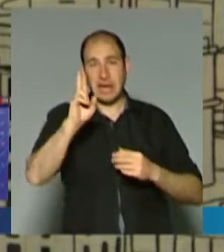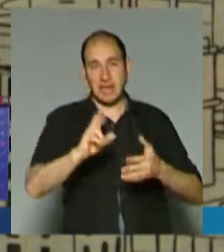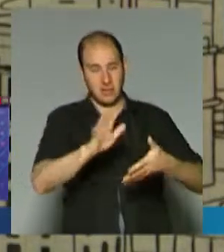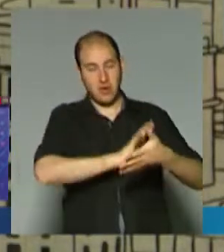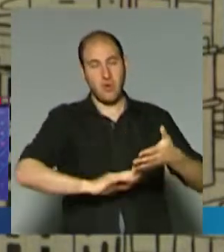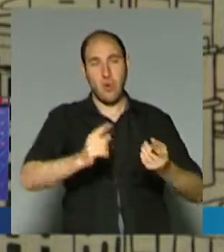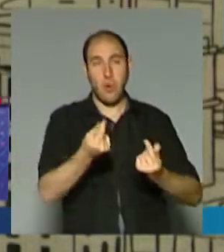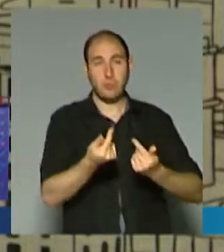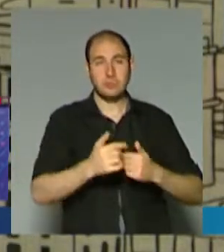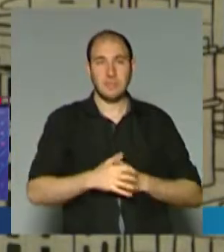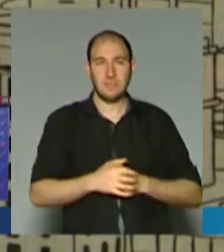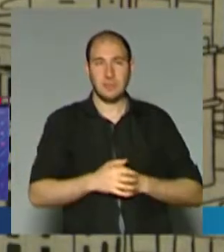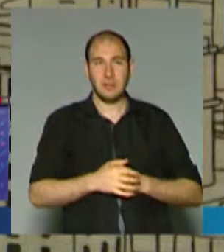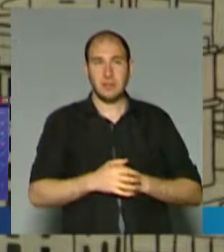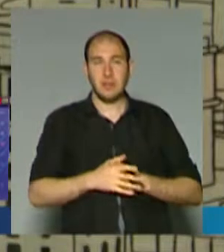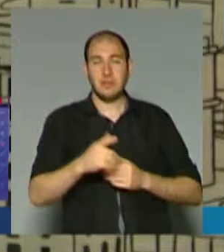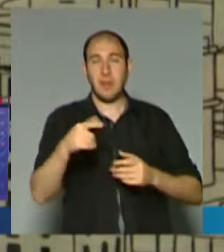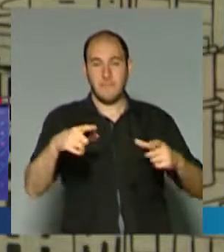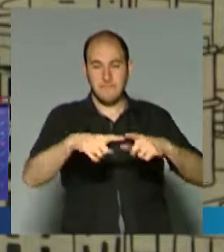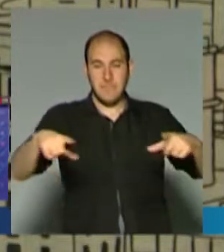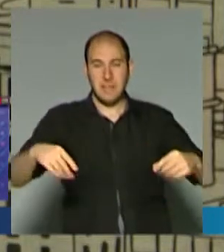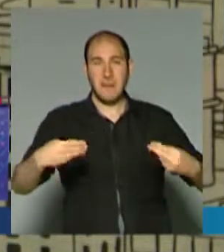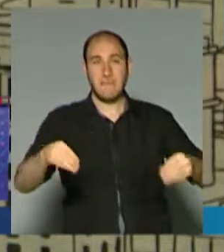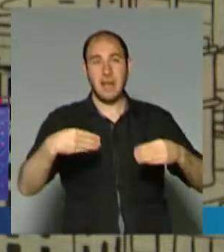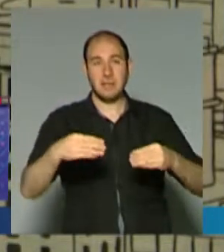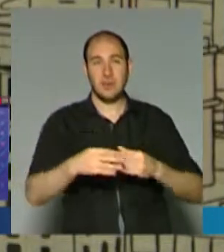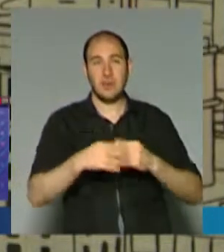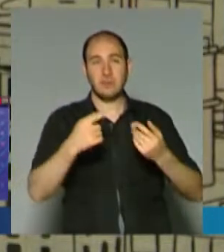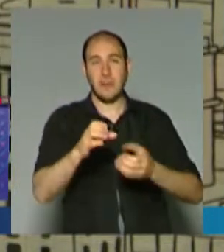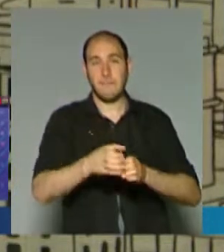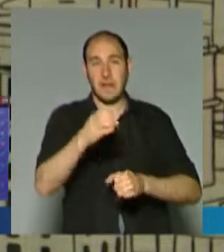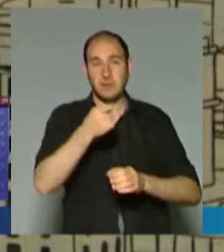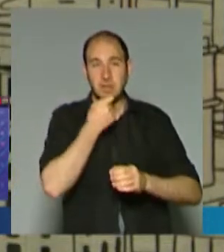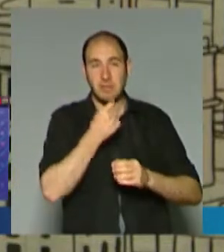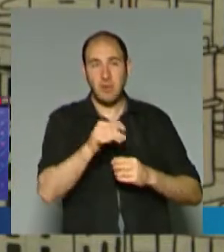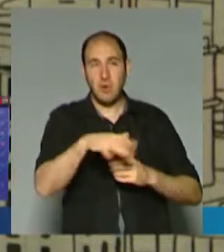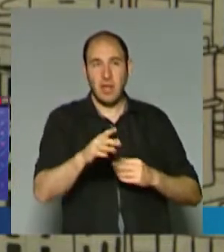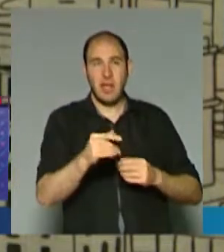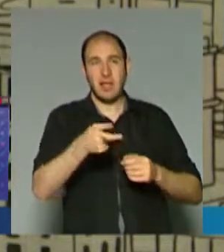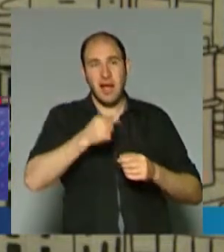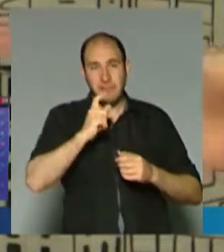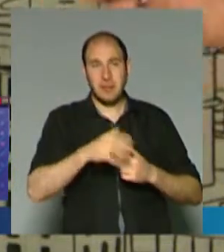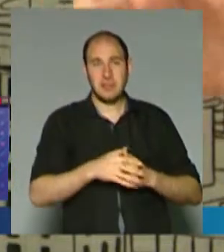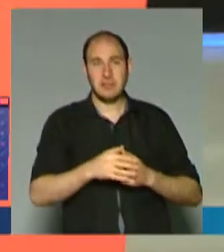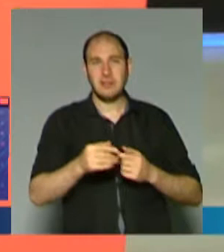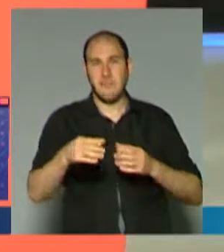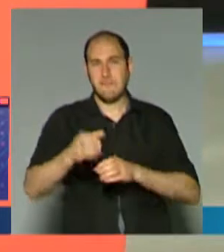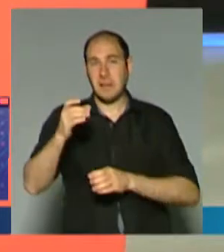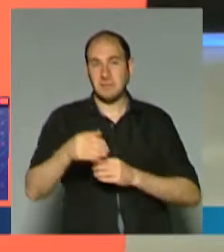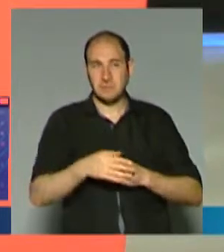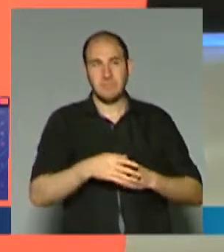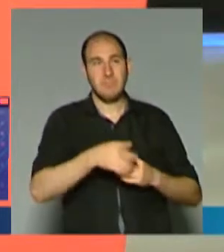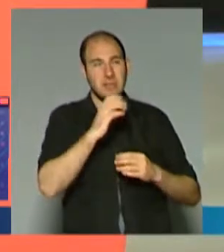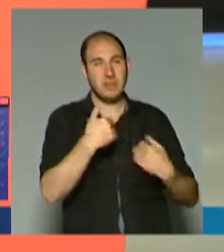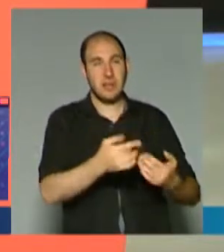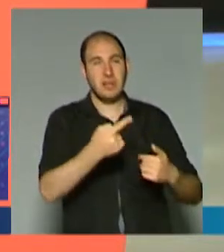es muy utilizable, que son todas las bandejas de Tergopol y los recipientes de vaso, ¿viste? Cuando vas a tomar un café.